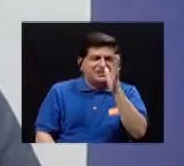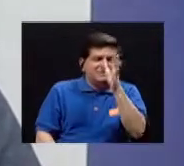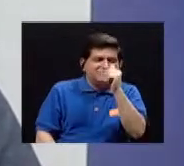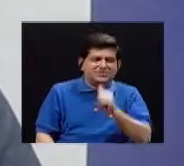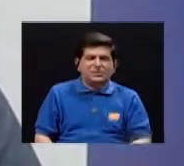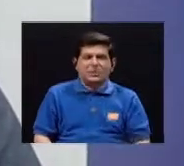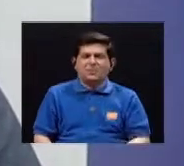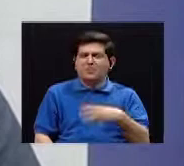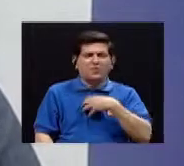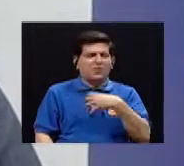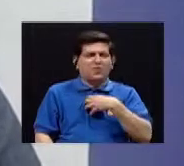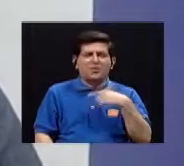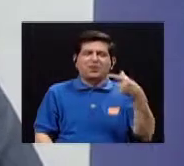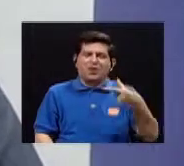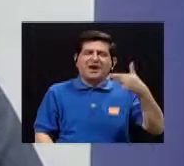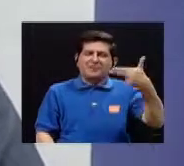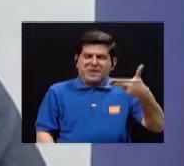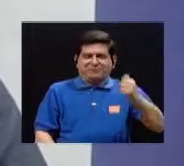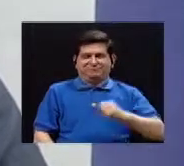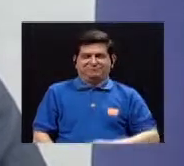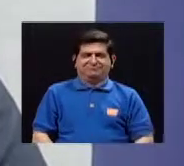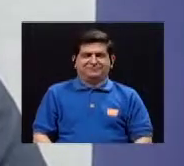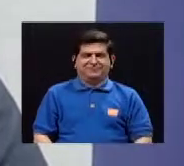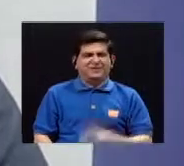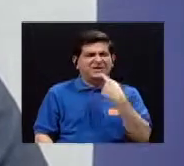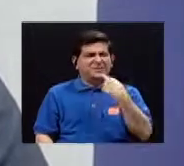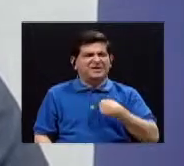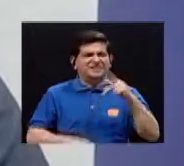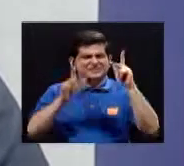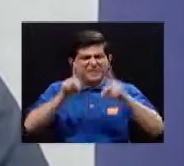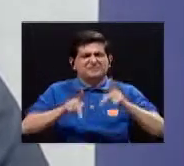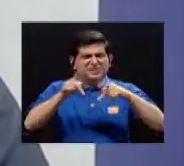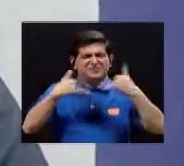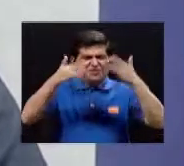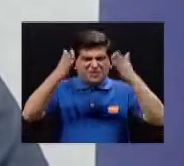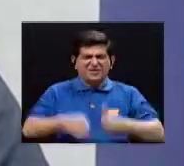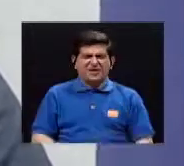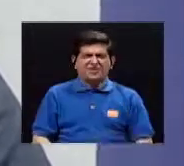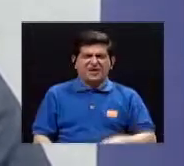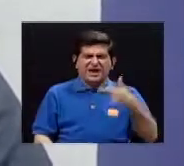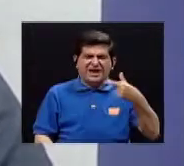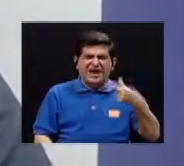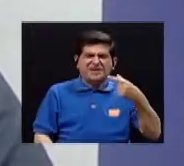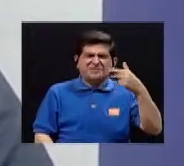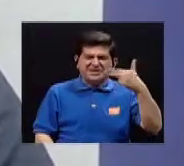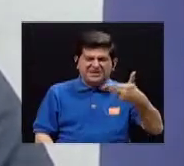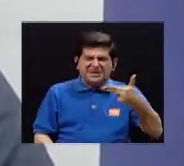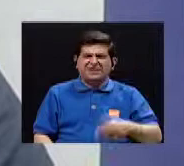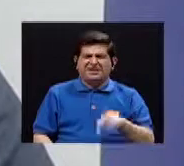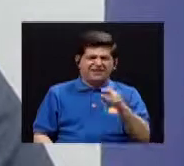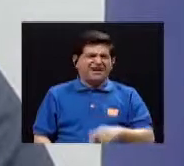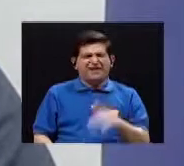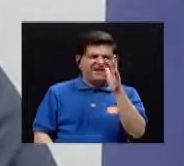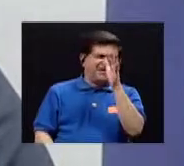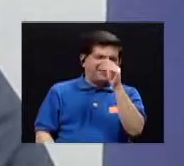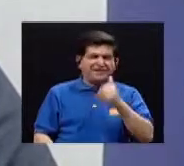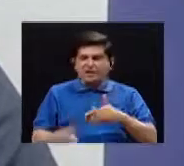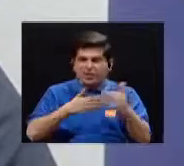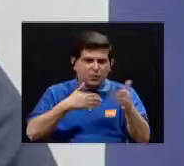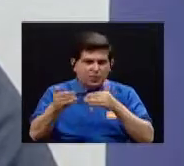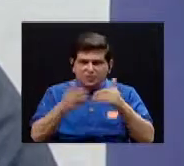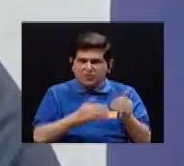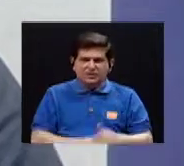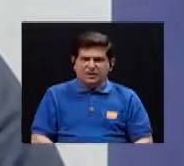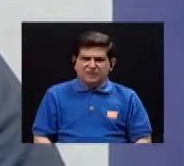humorístico que es muy de germán chavarría y a mí me me decía la gente o sea los grandes bienes que germán bien es que va a ser lo que era y es lo otro